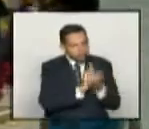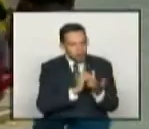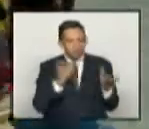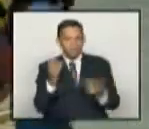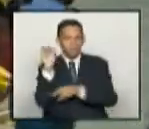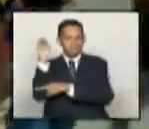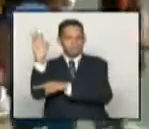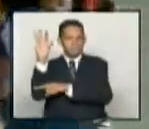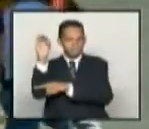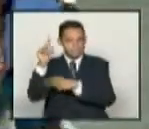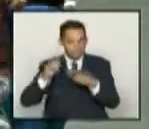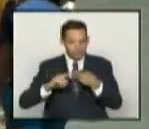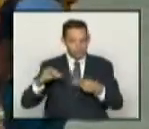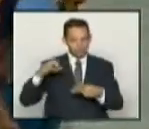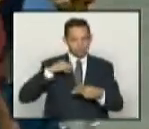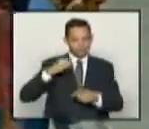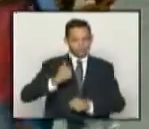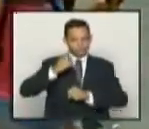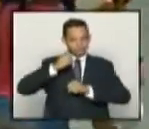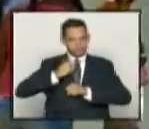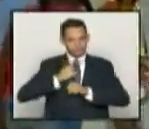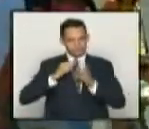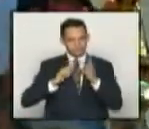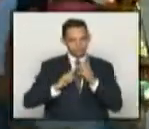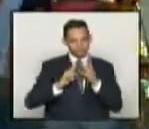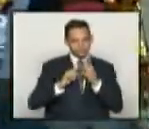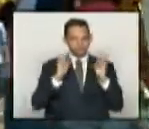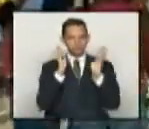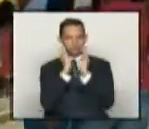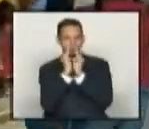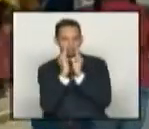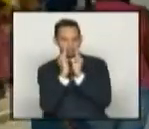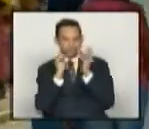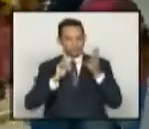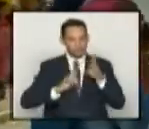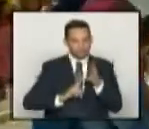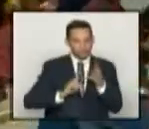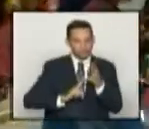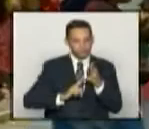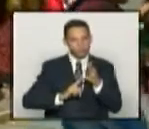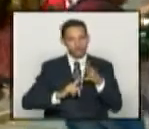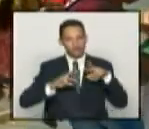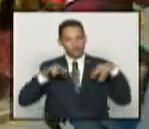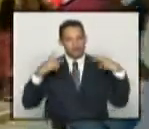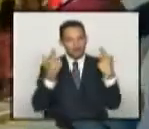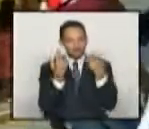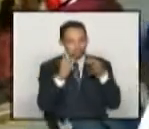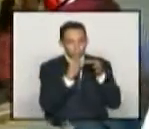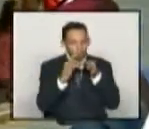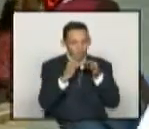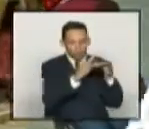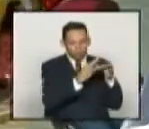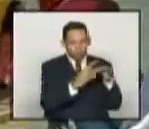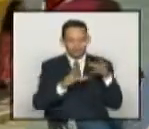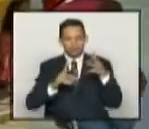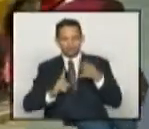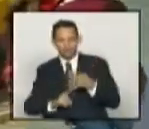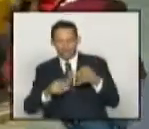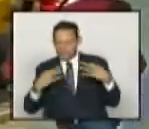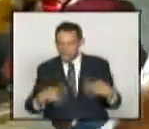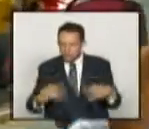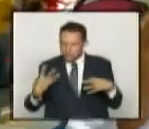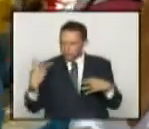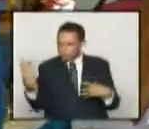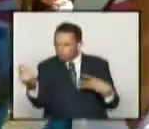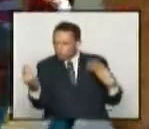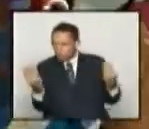el Distrito Militar, con el ICBF, con el Plan Reunidos, con todas esas cosas sencillas que muchas